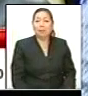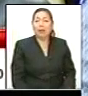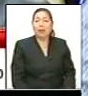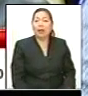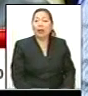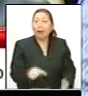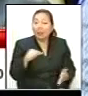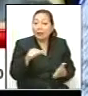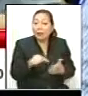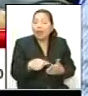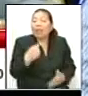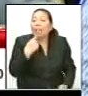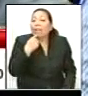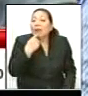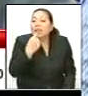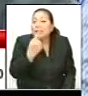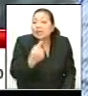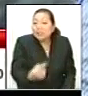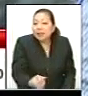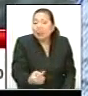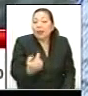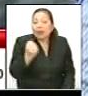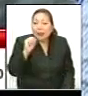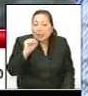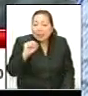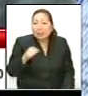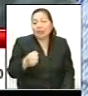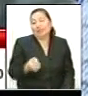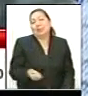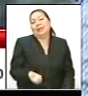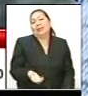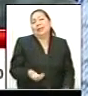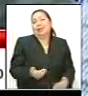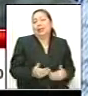está advirtiendo de que